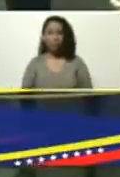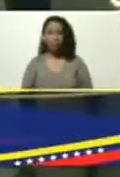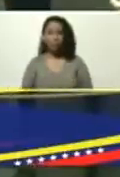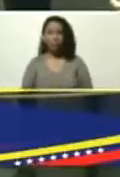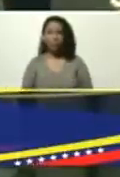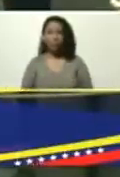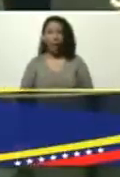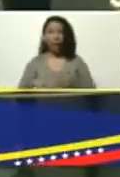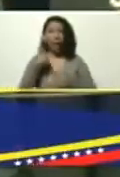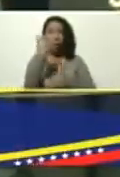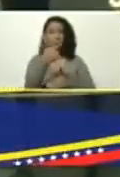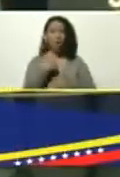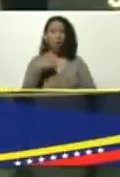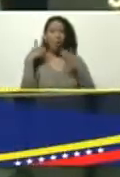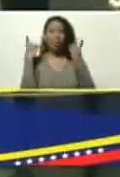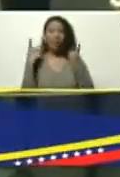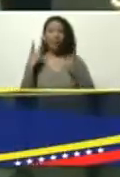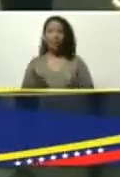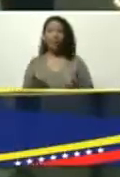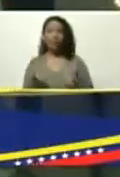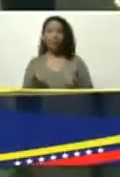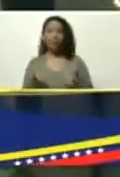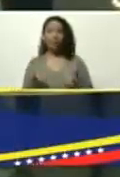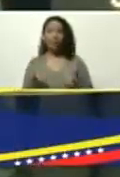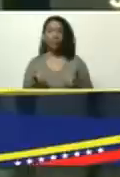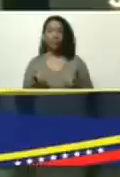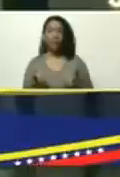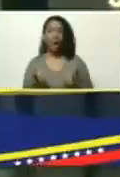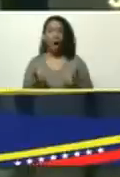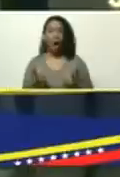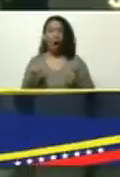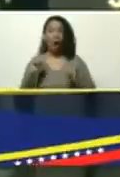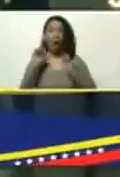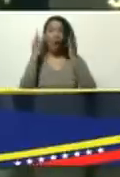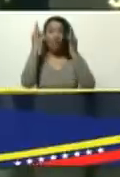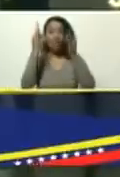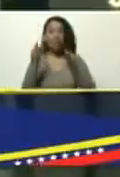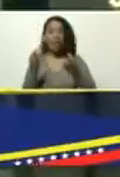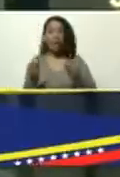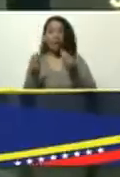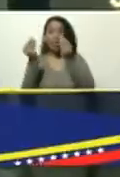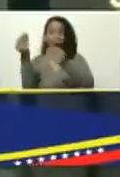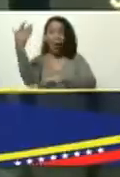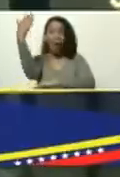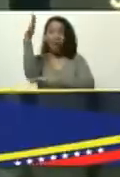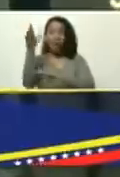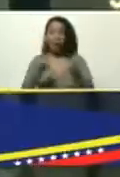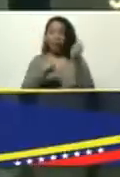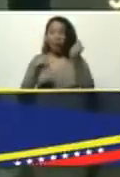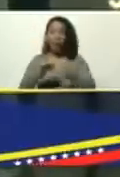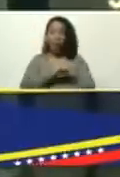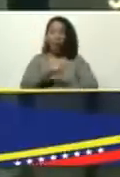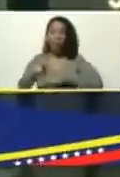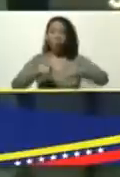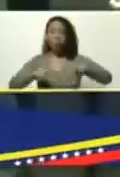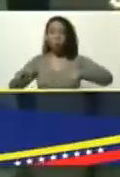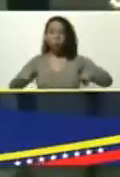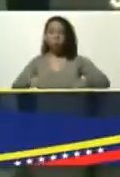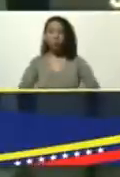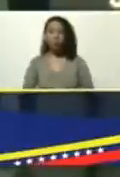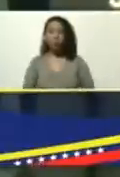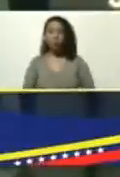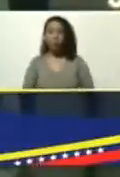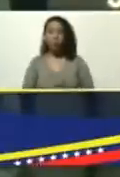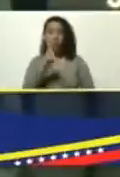y luego tengo que decidir al oficial que le voy a entregar el estandarte y el mando, es